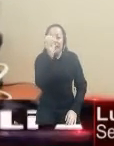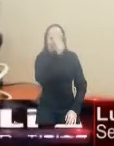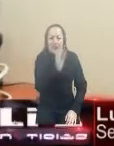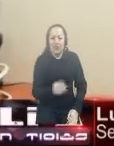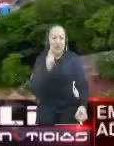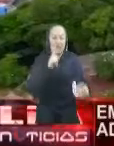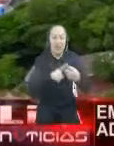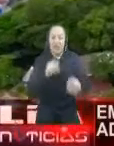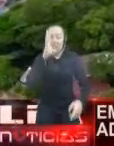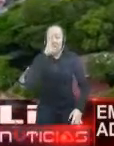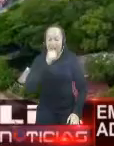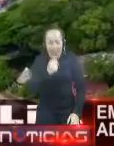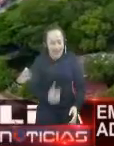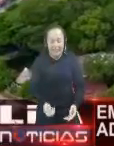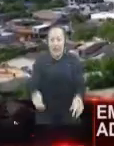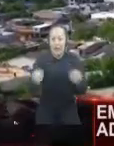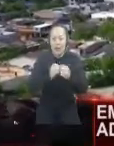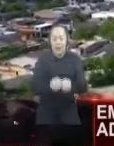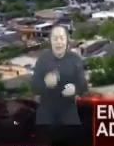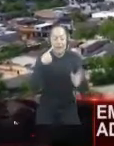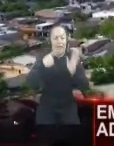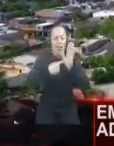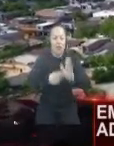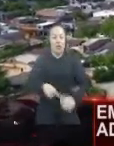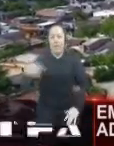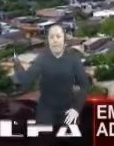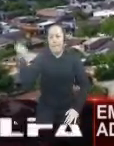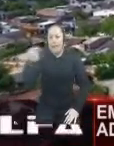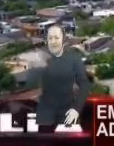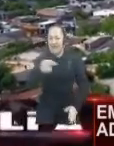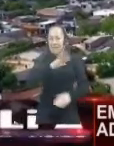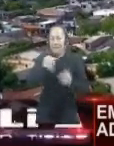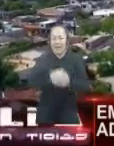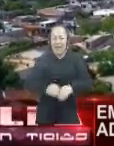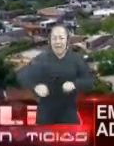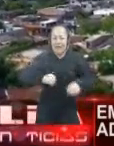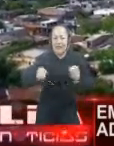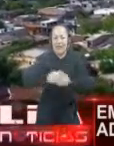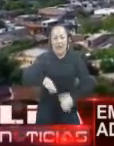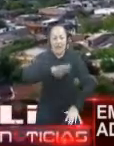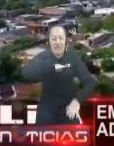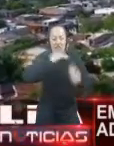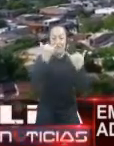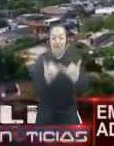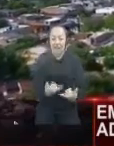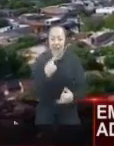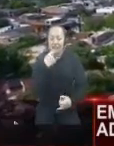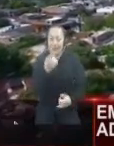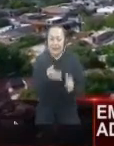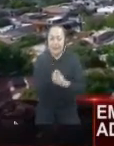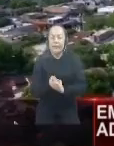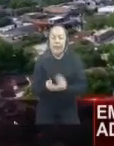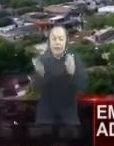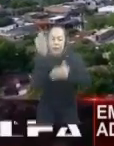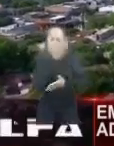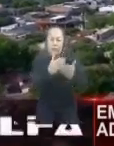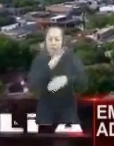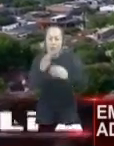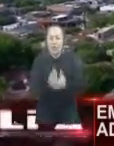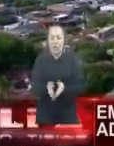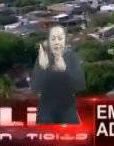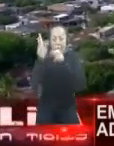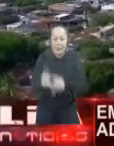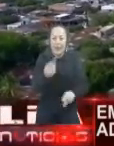proyectó. Eso es un indicador muy negativo para la gestión de esta administración actual. Desde su análisis, el miembro del